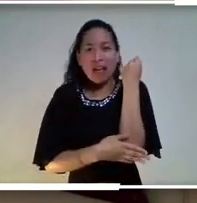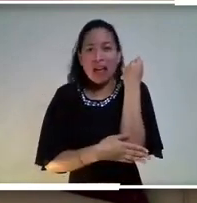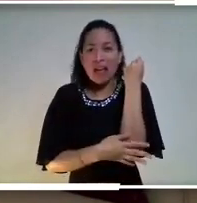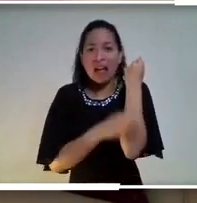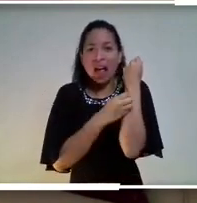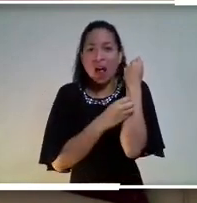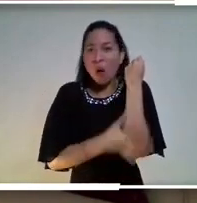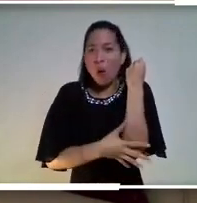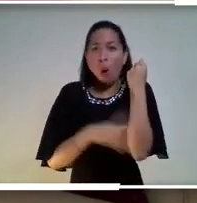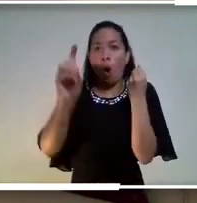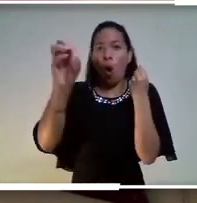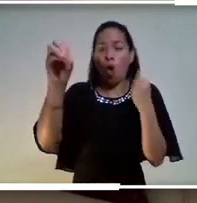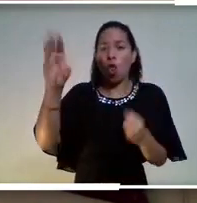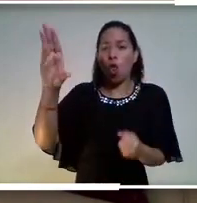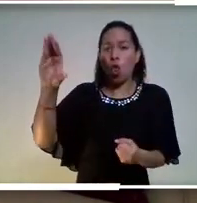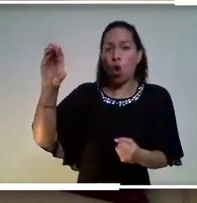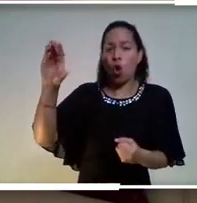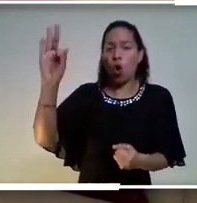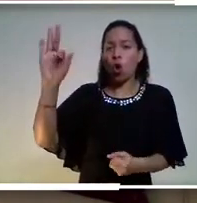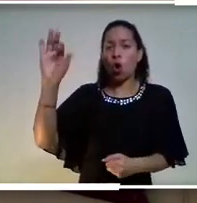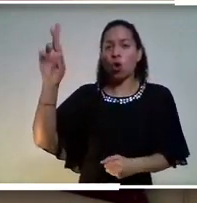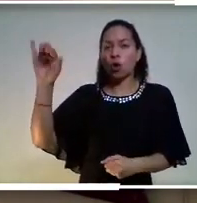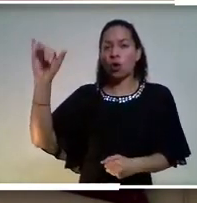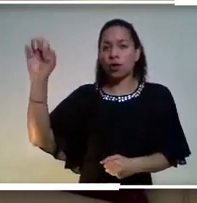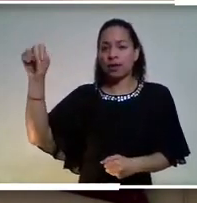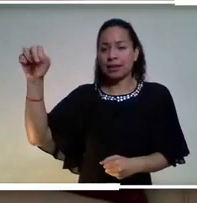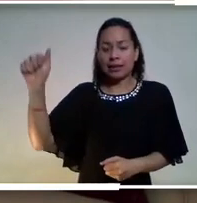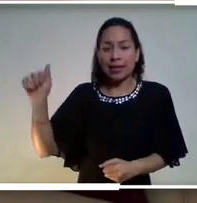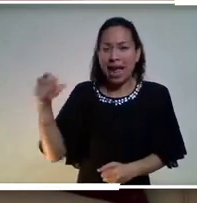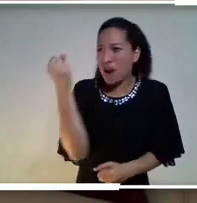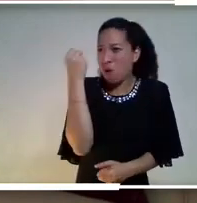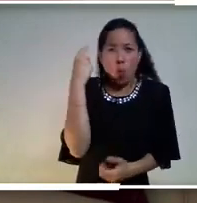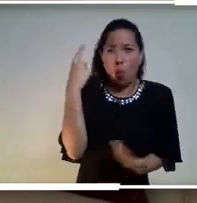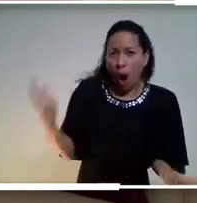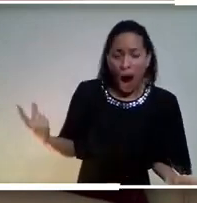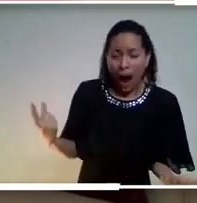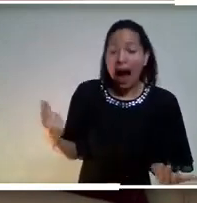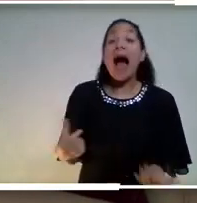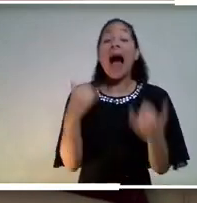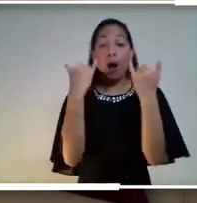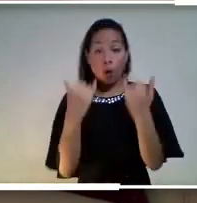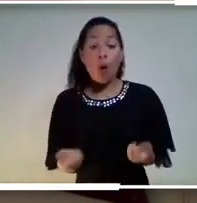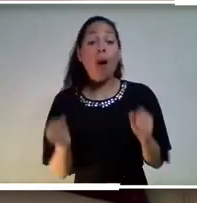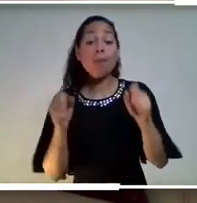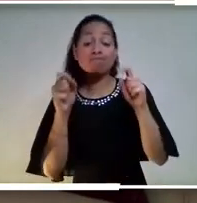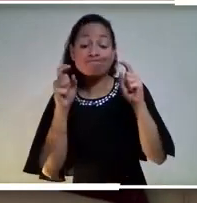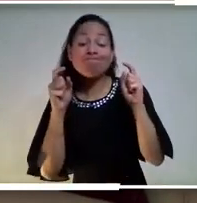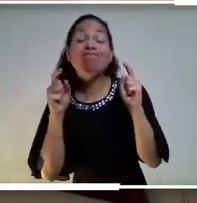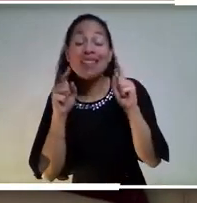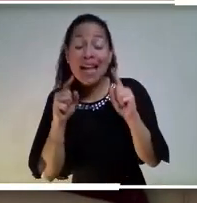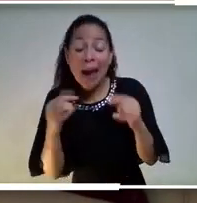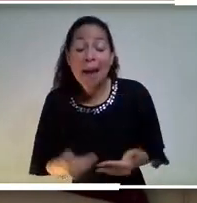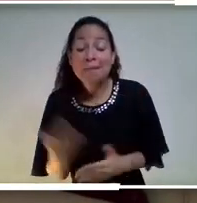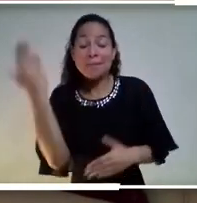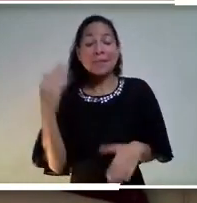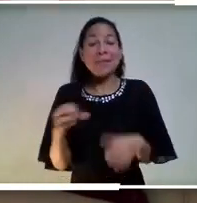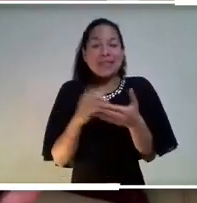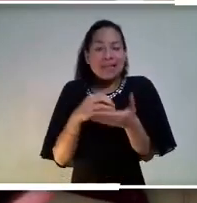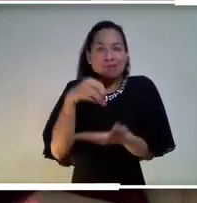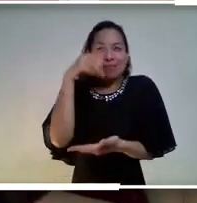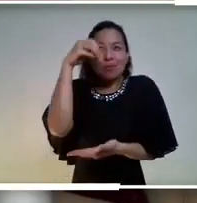todo por escuchar otras voces pero ganaremos todo de regreso por escuchar la voz de jesús en su palabra